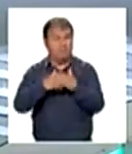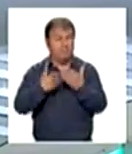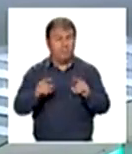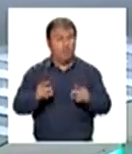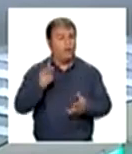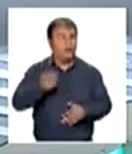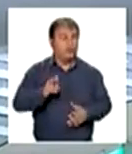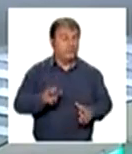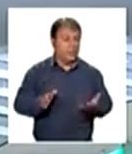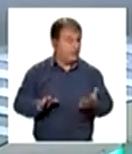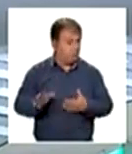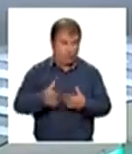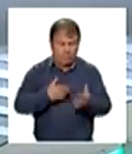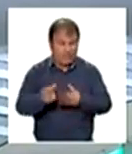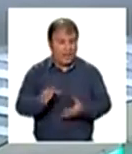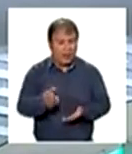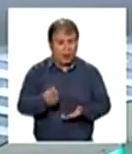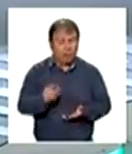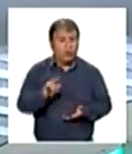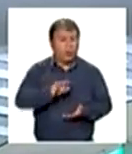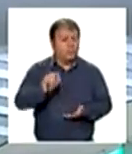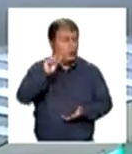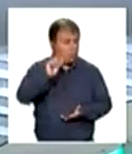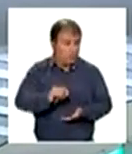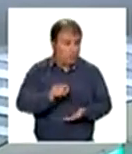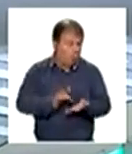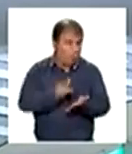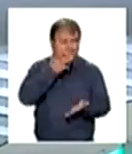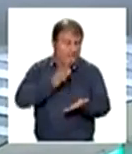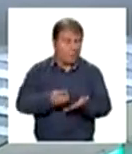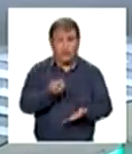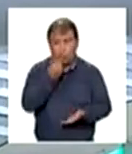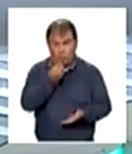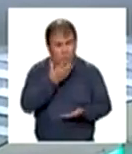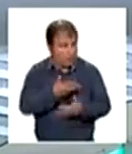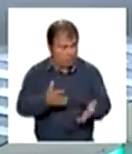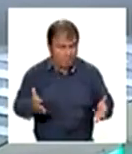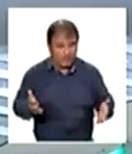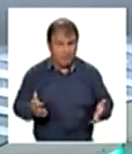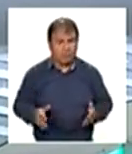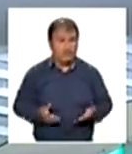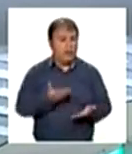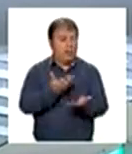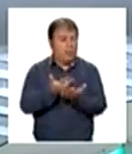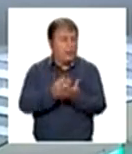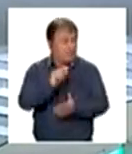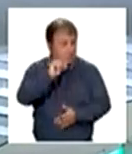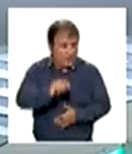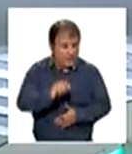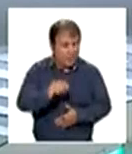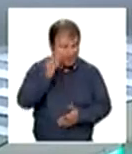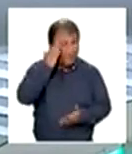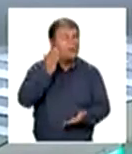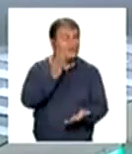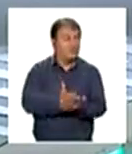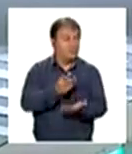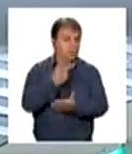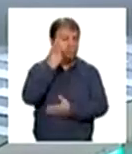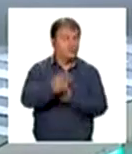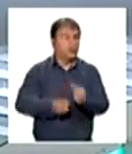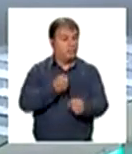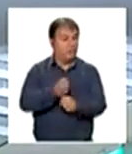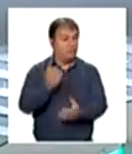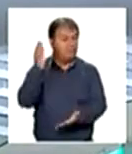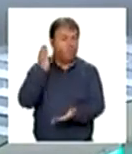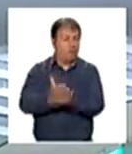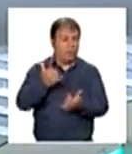prohibida, no. Así haya consumido en algún medicamento, en alguna comida, lo que fuere, la muestra más pequeña es que ya se da la sanción y son 2 años sin jugar además.